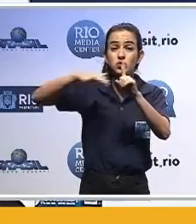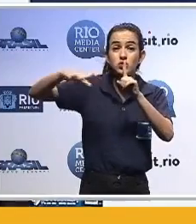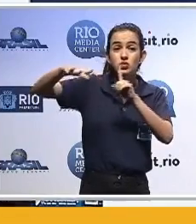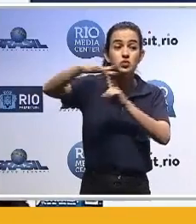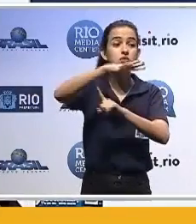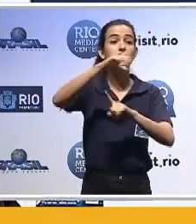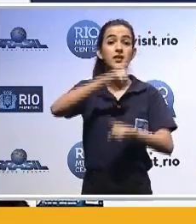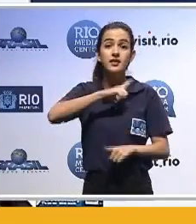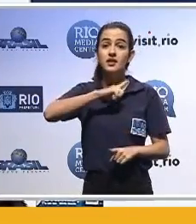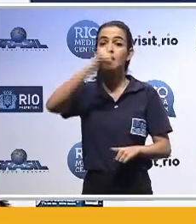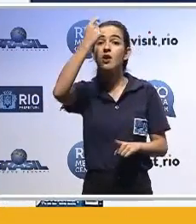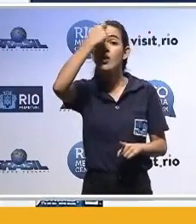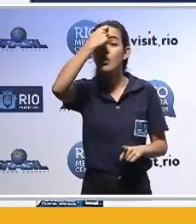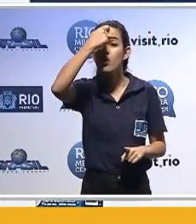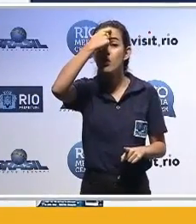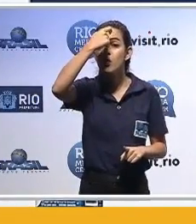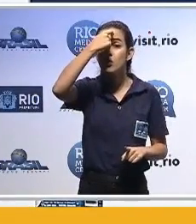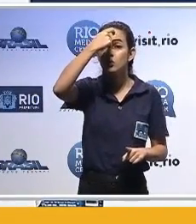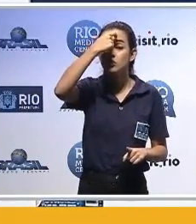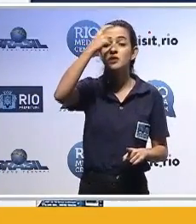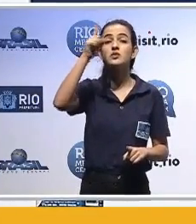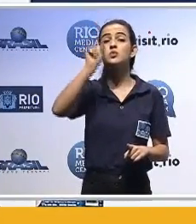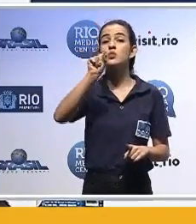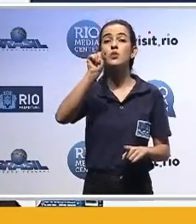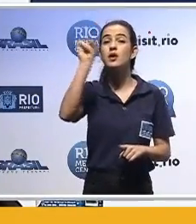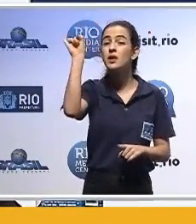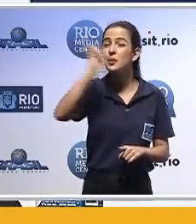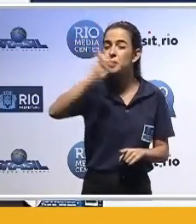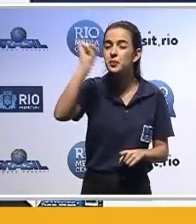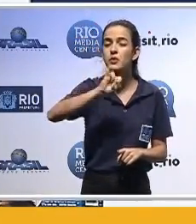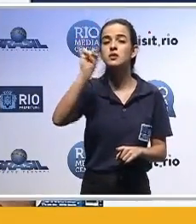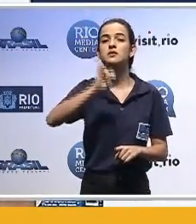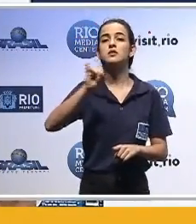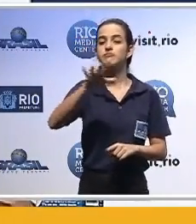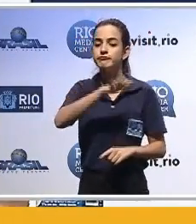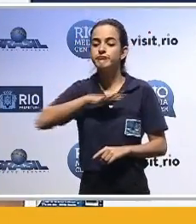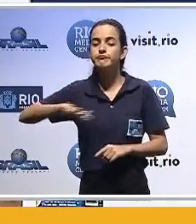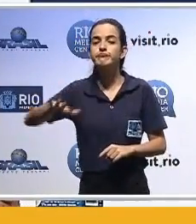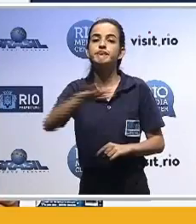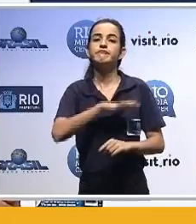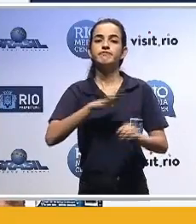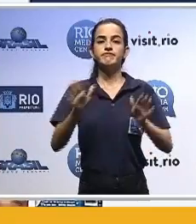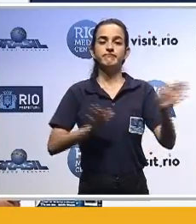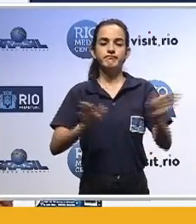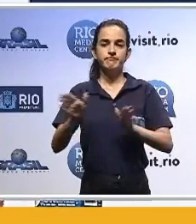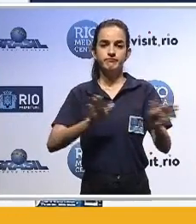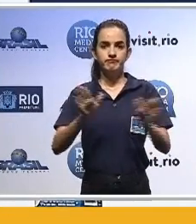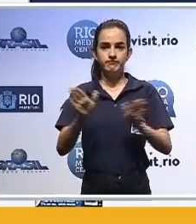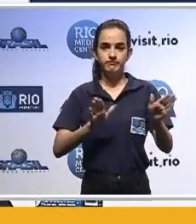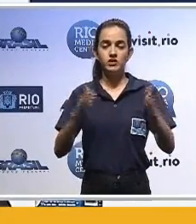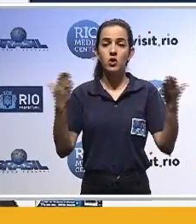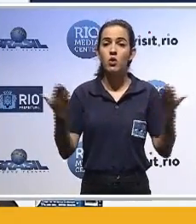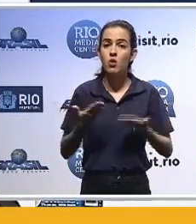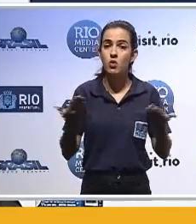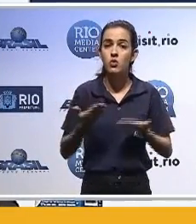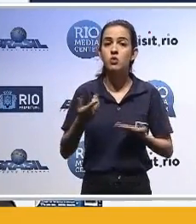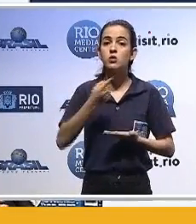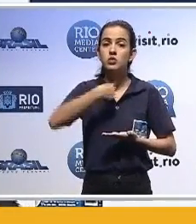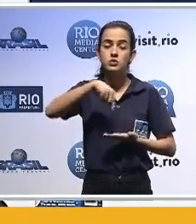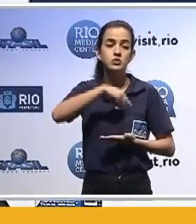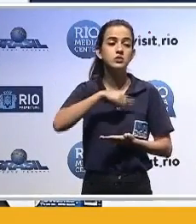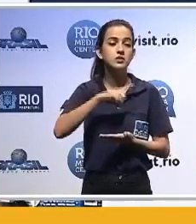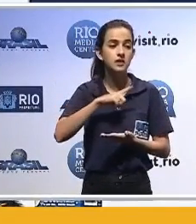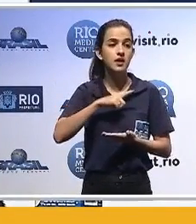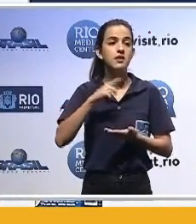a consciência da importância desse segmento que hoje nós temos que ajudar